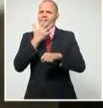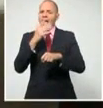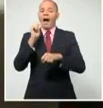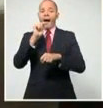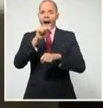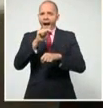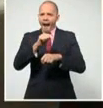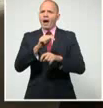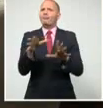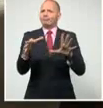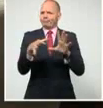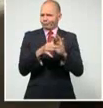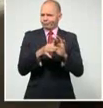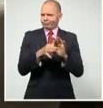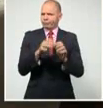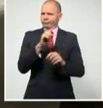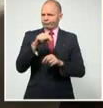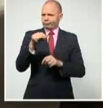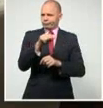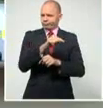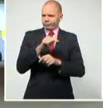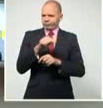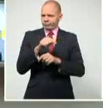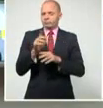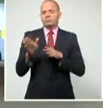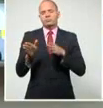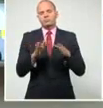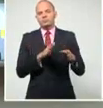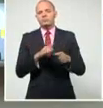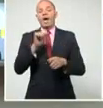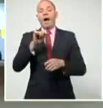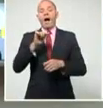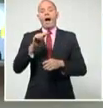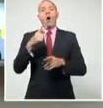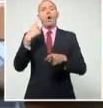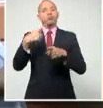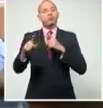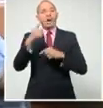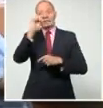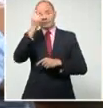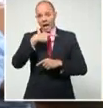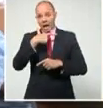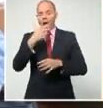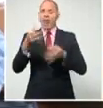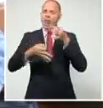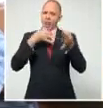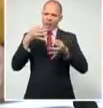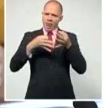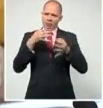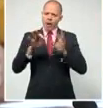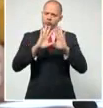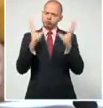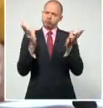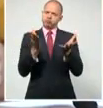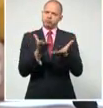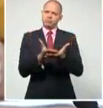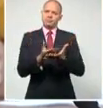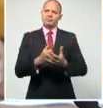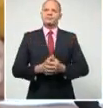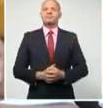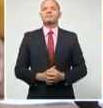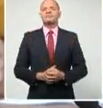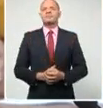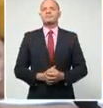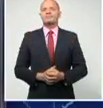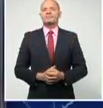en este en la reunión rindió cuenta también la provincia de ciego de ávila vor y fuentes si tienen informativo de la televisión